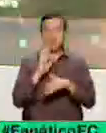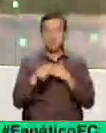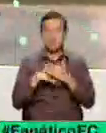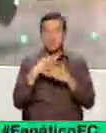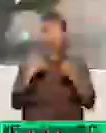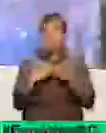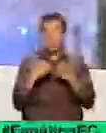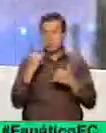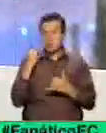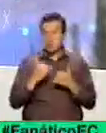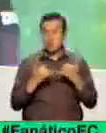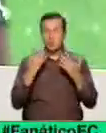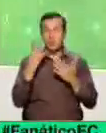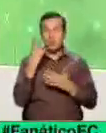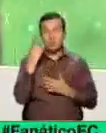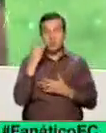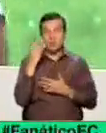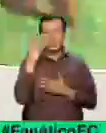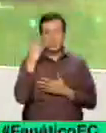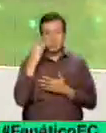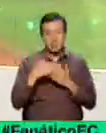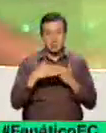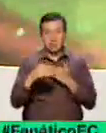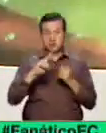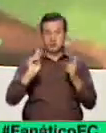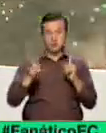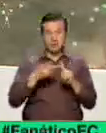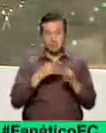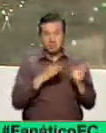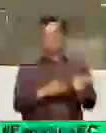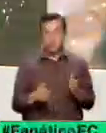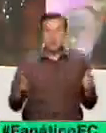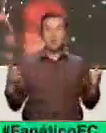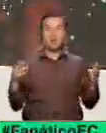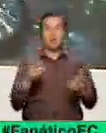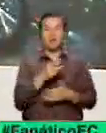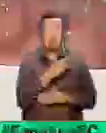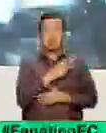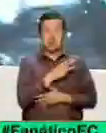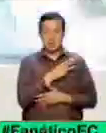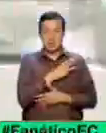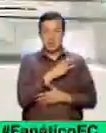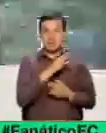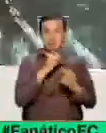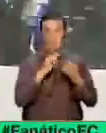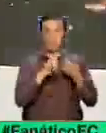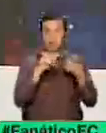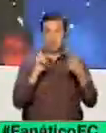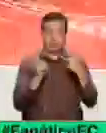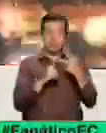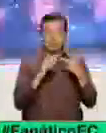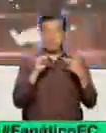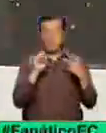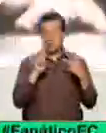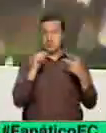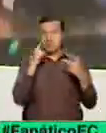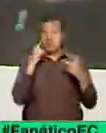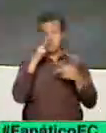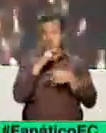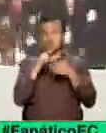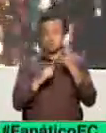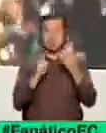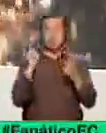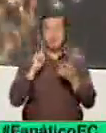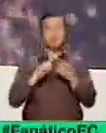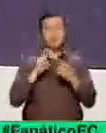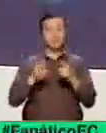para la recta final. 4 fechas restan en esta segunda etapa. Emelec comanda, le sigue de cerca a Macará y así luce el Campeonato